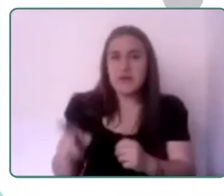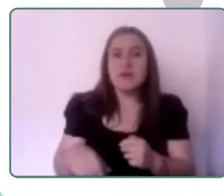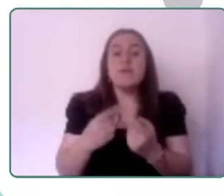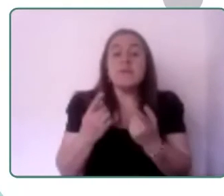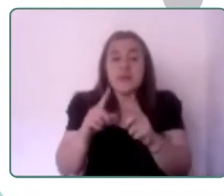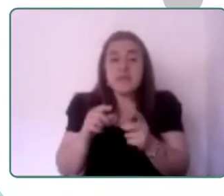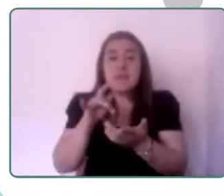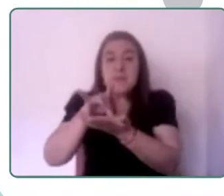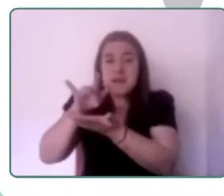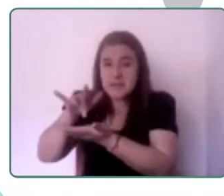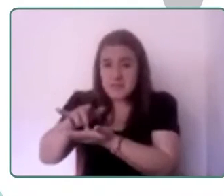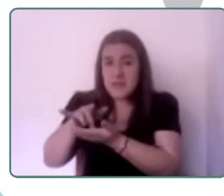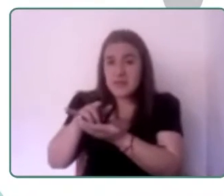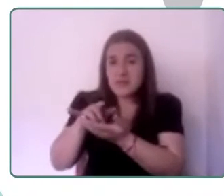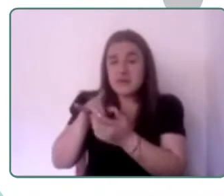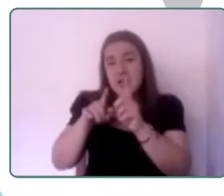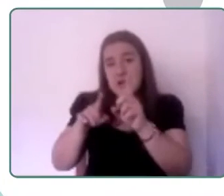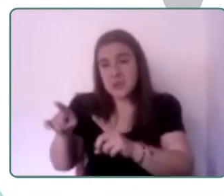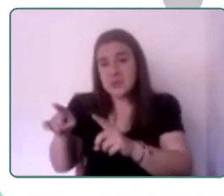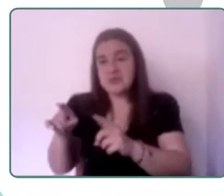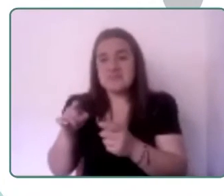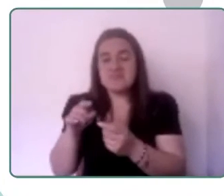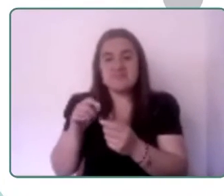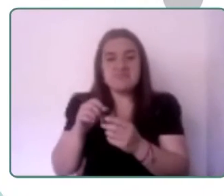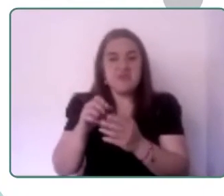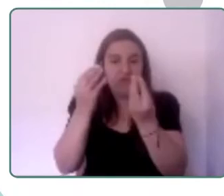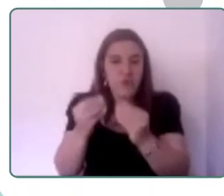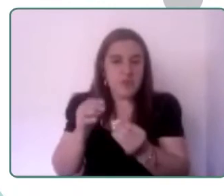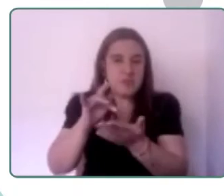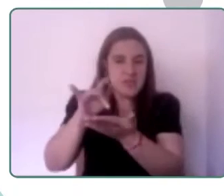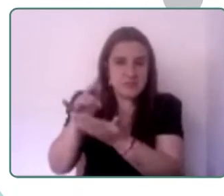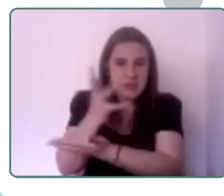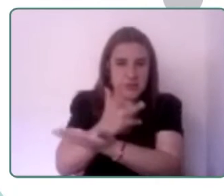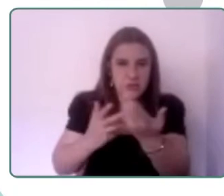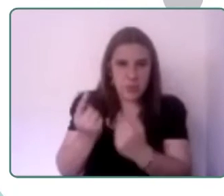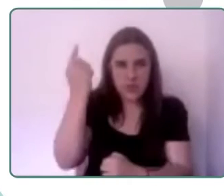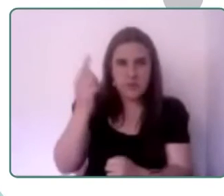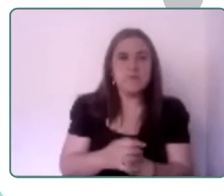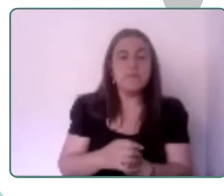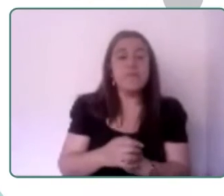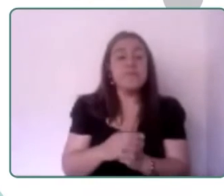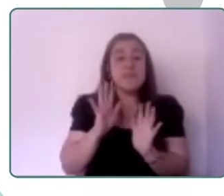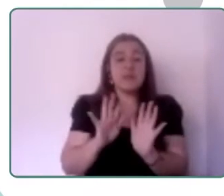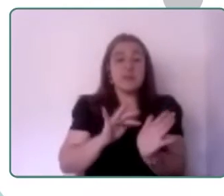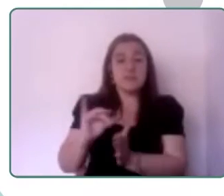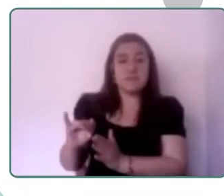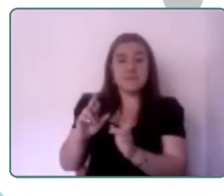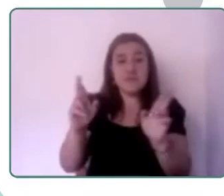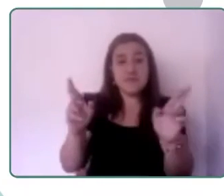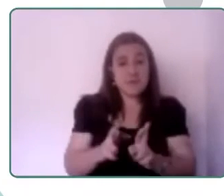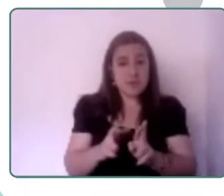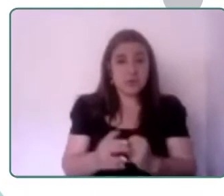colectiva en el marco universitario. Entonces, como conclusiones de toda esta reflexión,